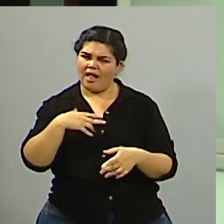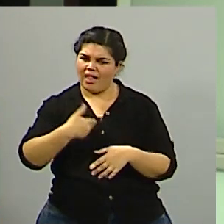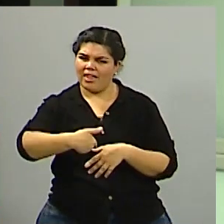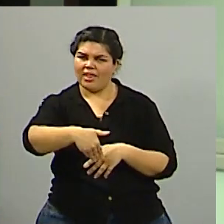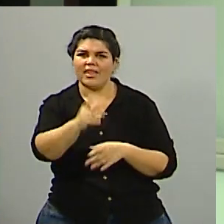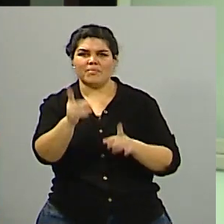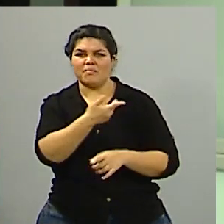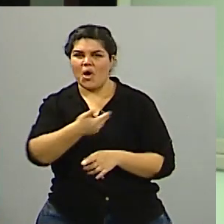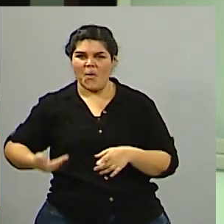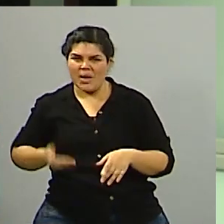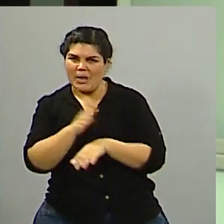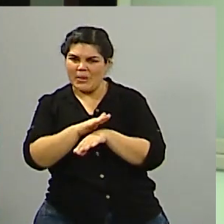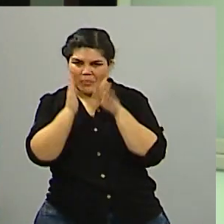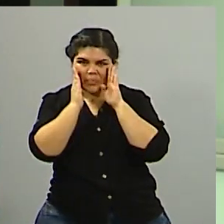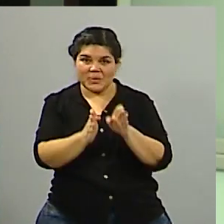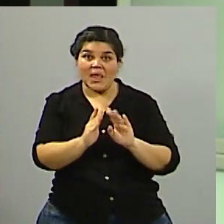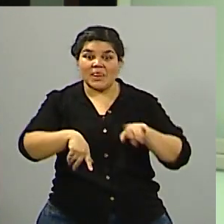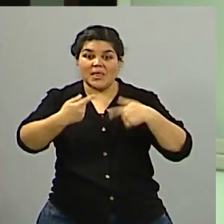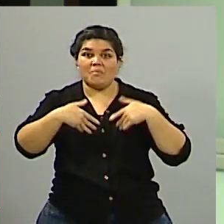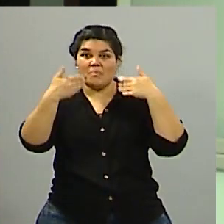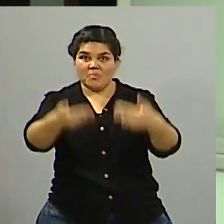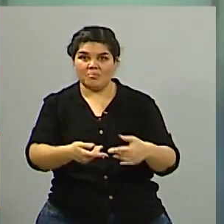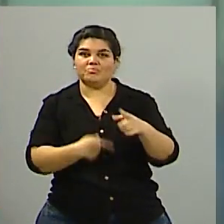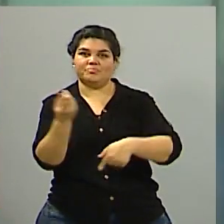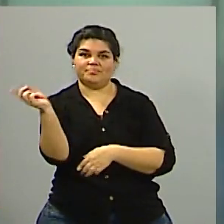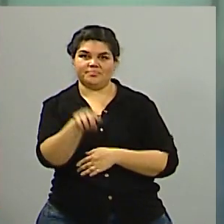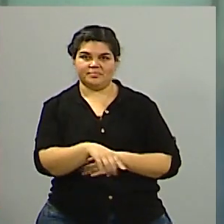hablando en el próximo bloque. Estamos en Chat Político, ya volvemos.